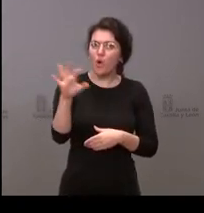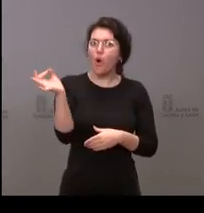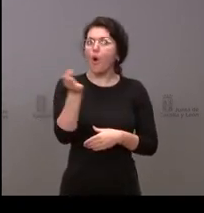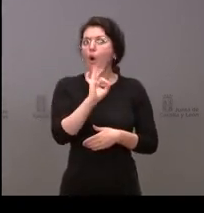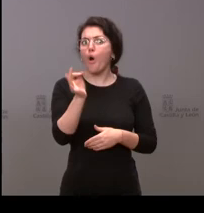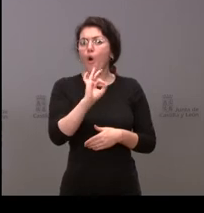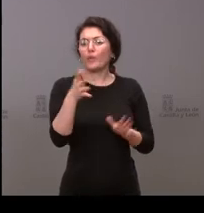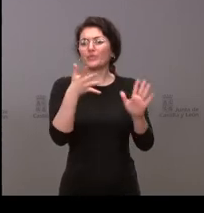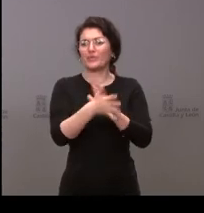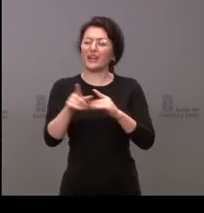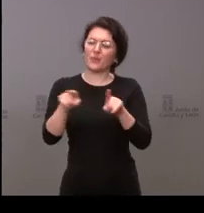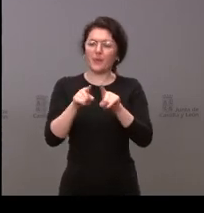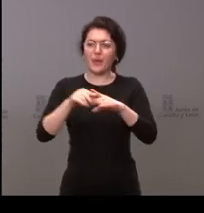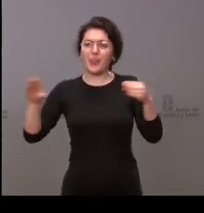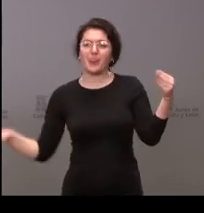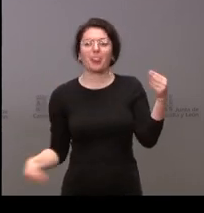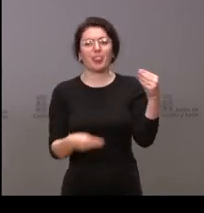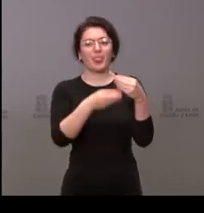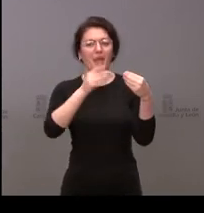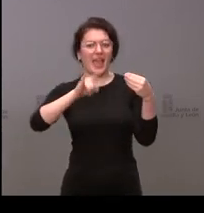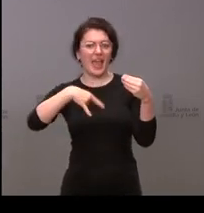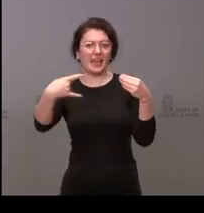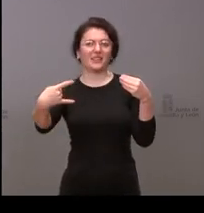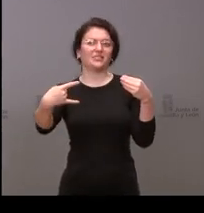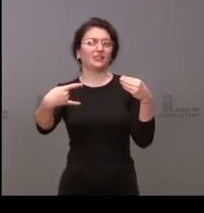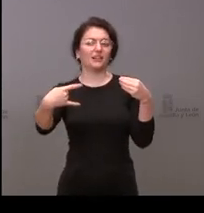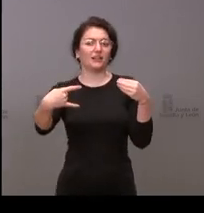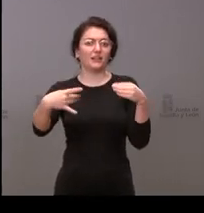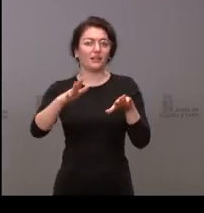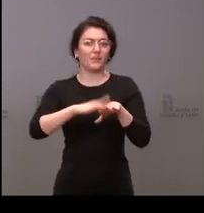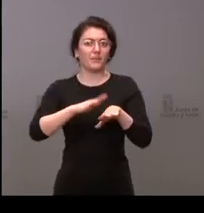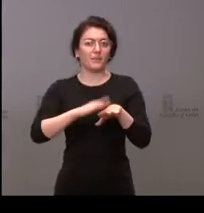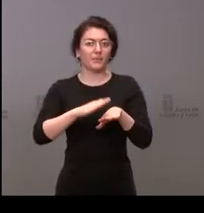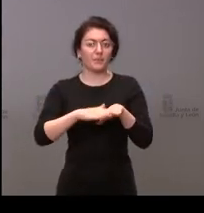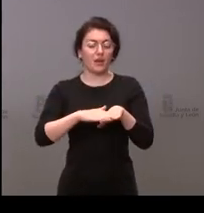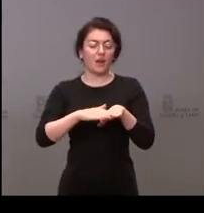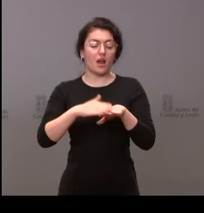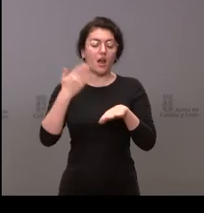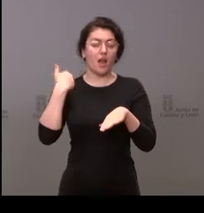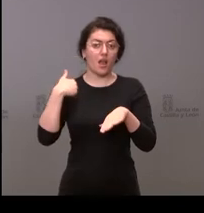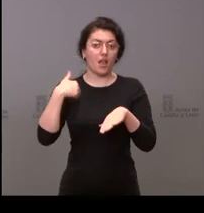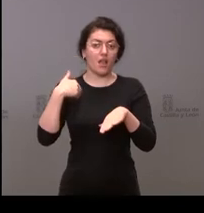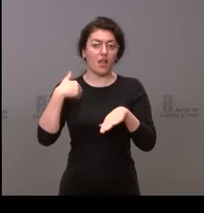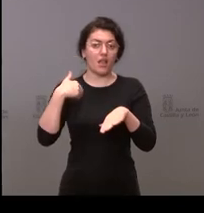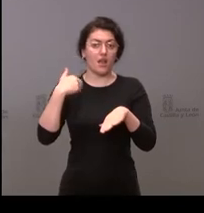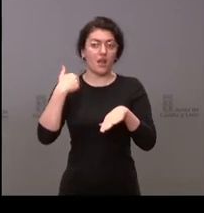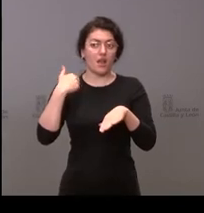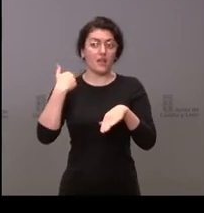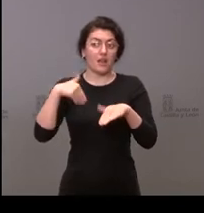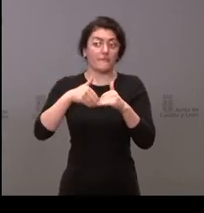de lo que está previsto de lo que se ha anunciado el principio a partir de la semana que viene cuando tome posesión